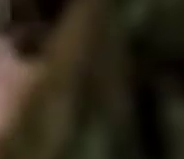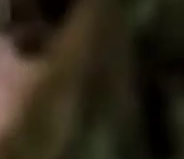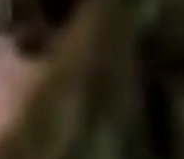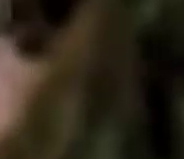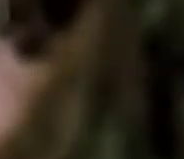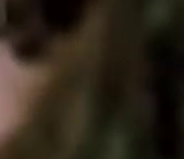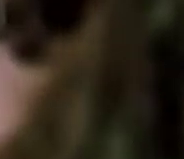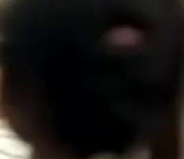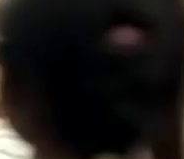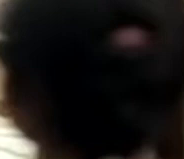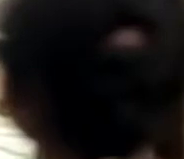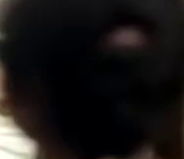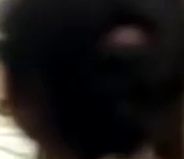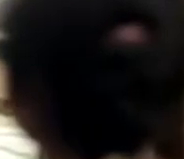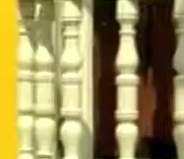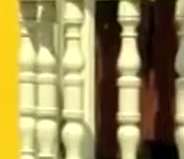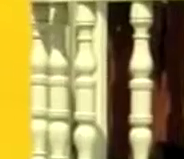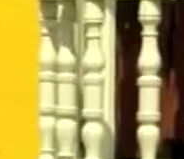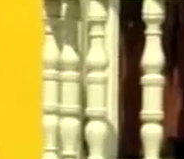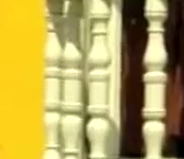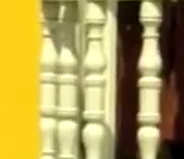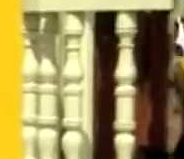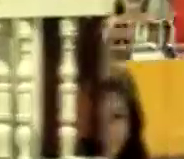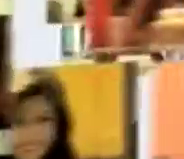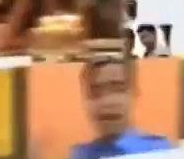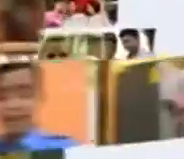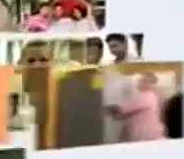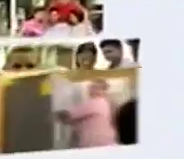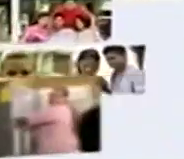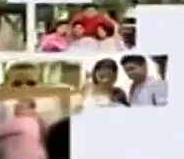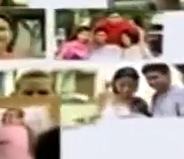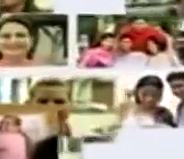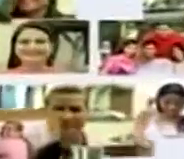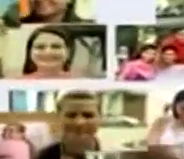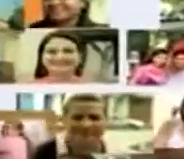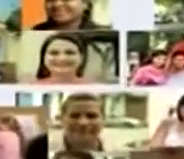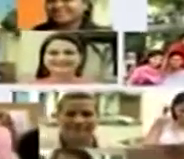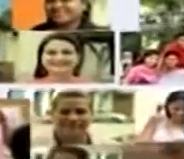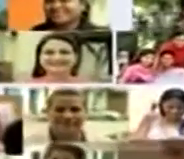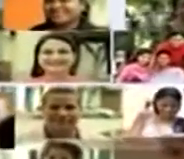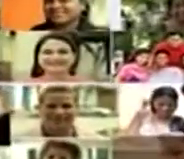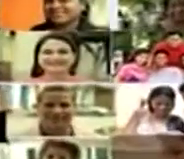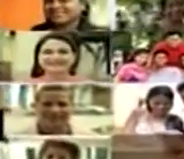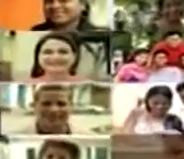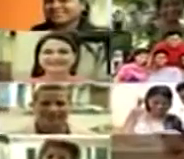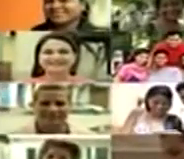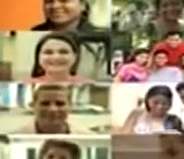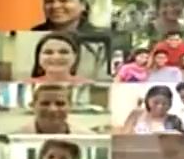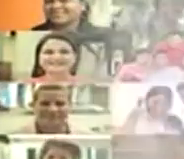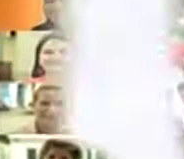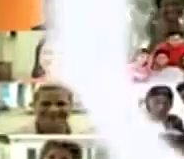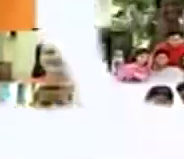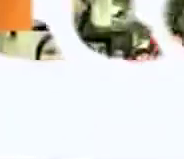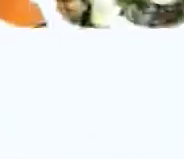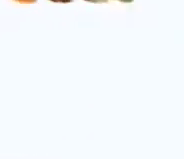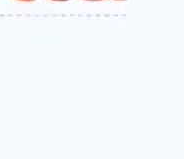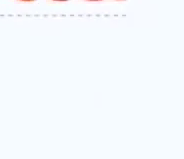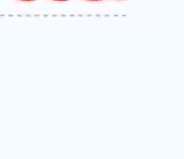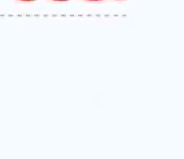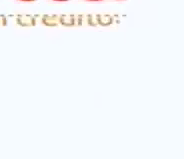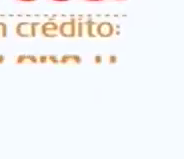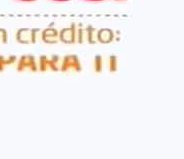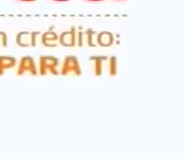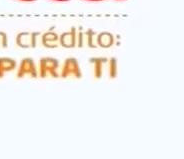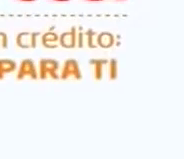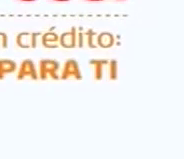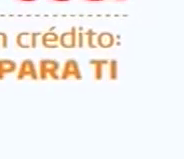trabajo. Elige Brilla, un cupo aprobado para acceder a lo que has querido siempre. Llámanos y descubre lo fácil que puedes hacerlo con tu